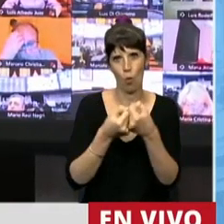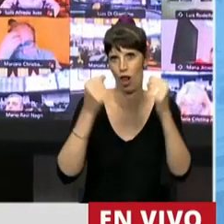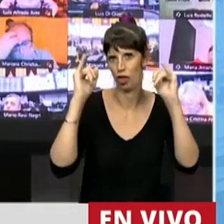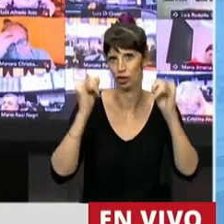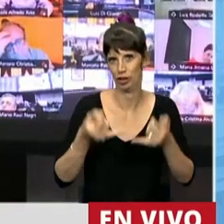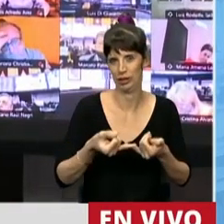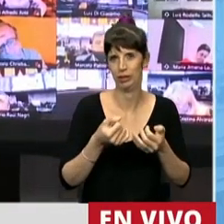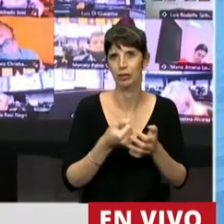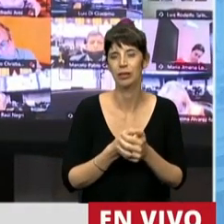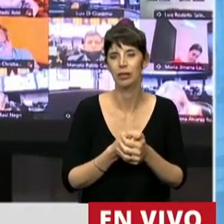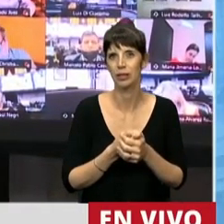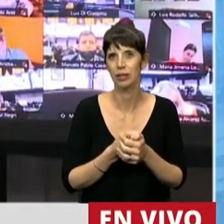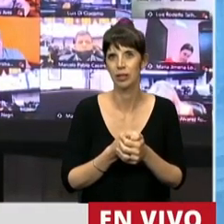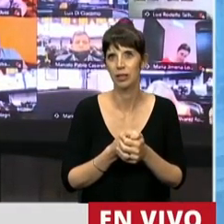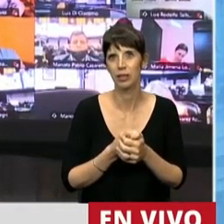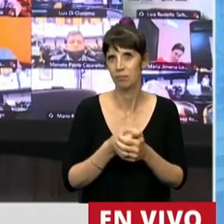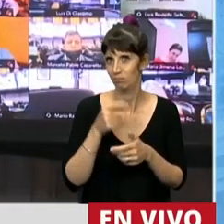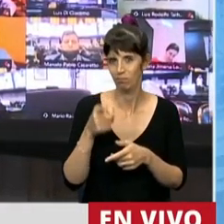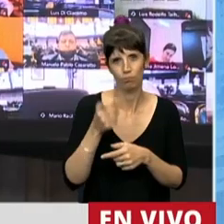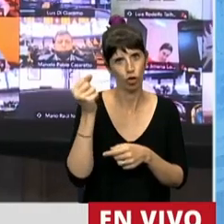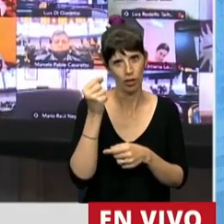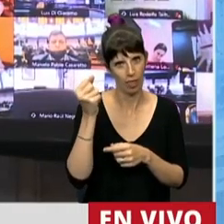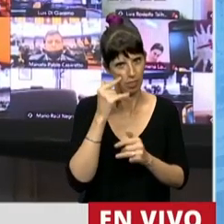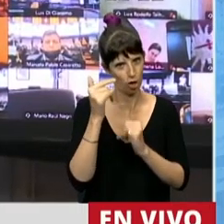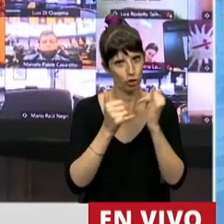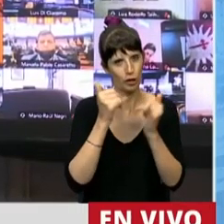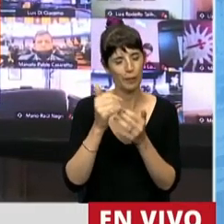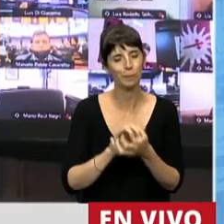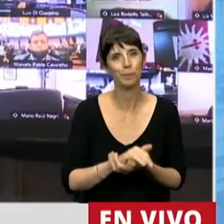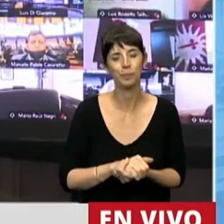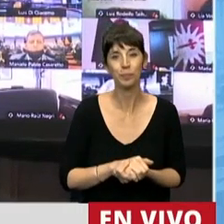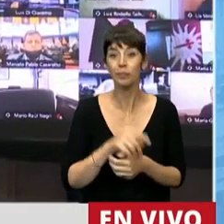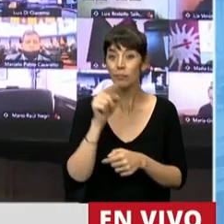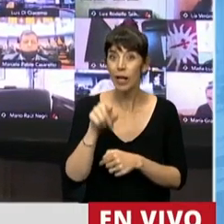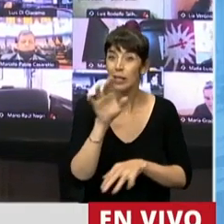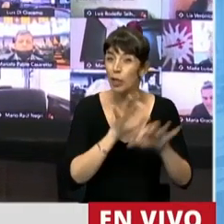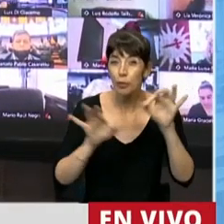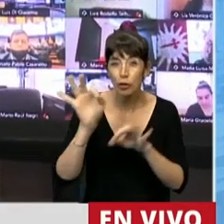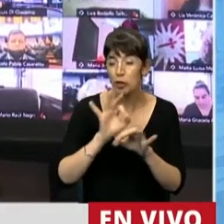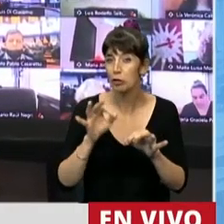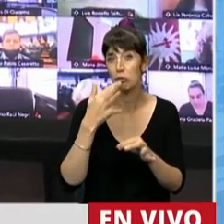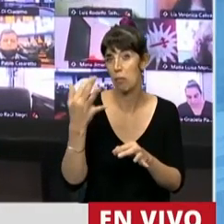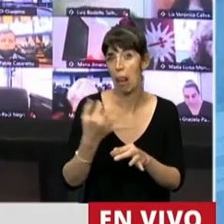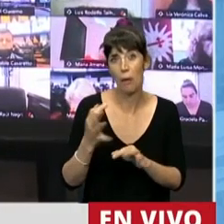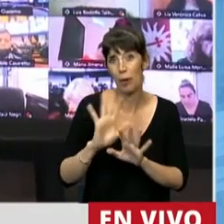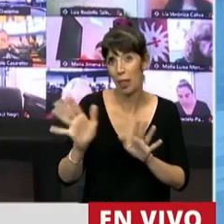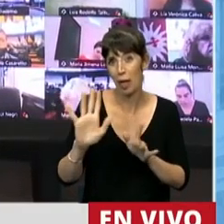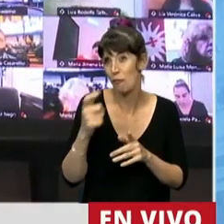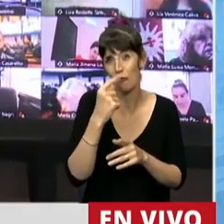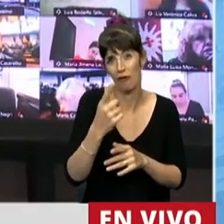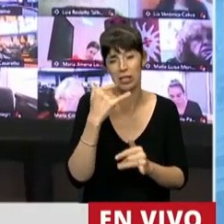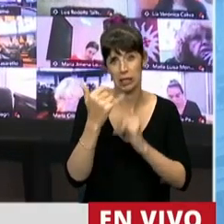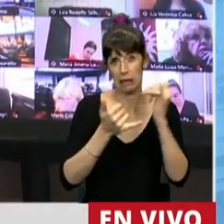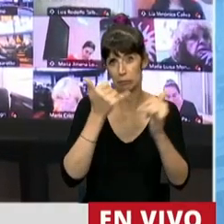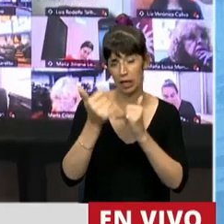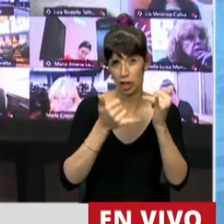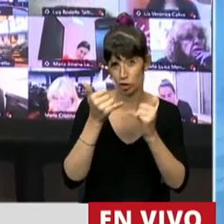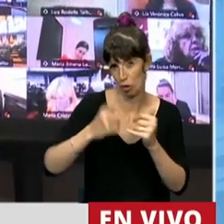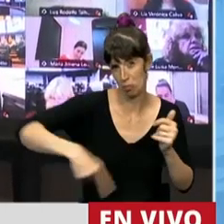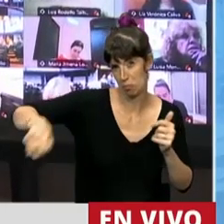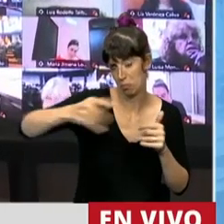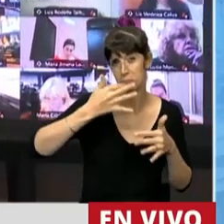que en eso hay que destacar, ¿no? Este proyecto es muy simple, práctico para explicar y